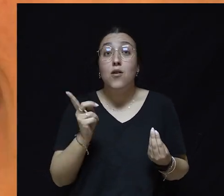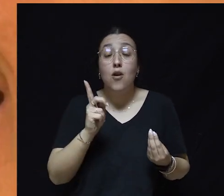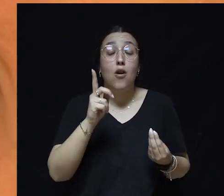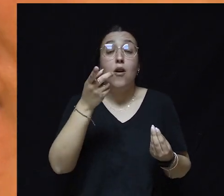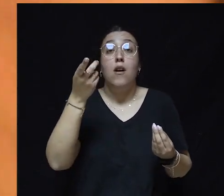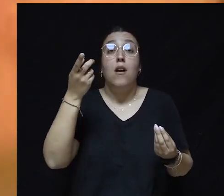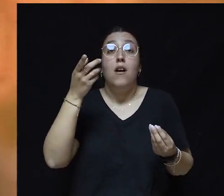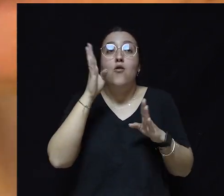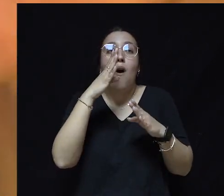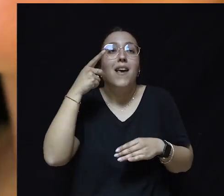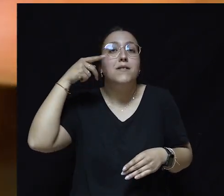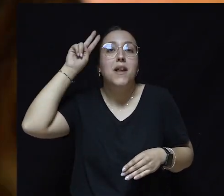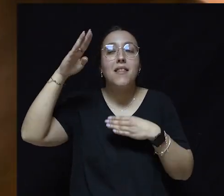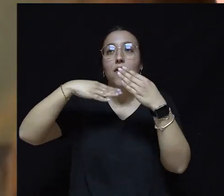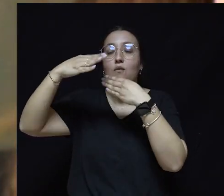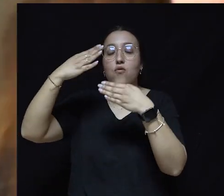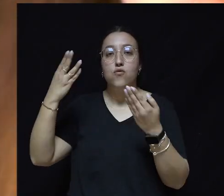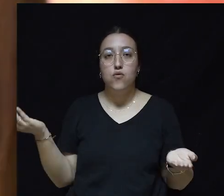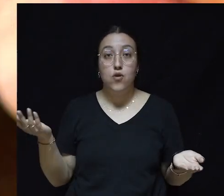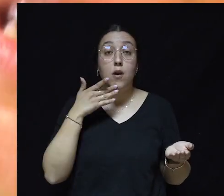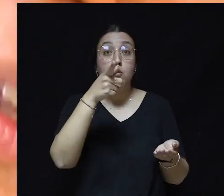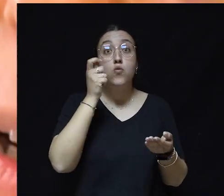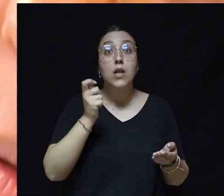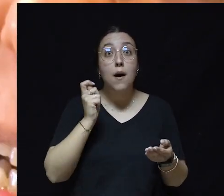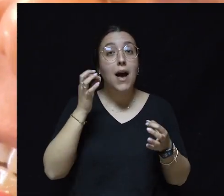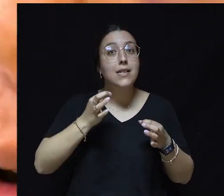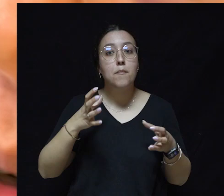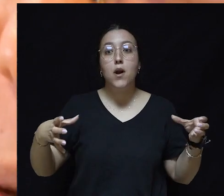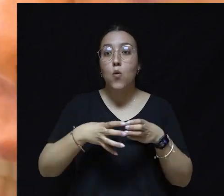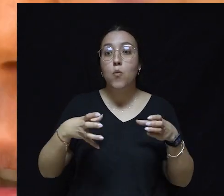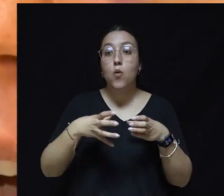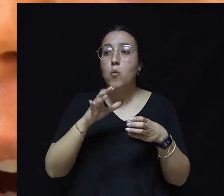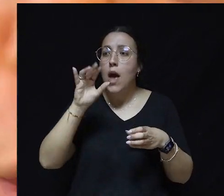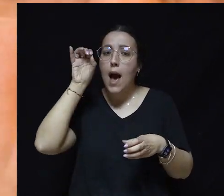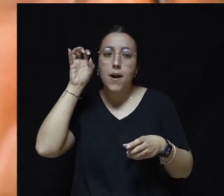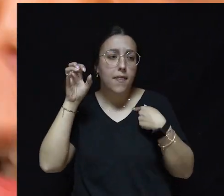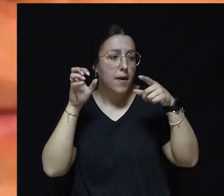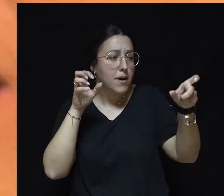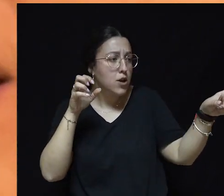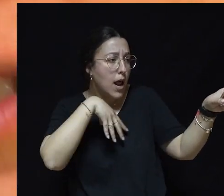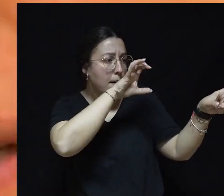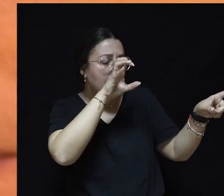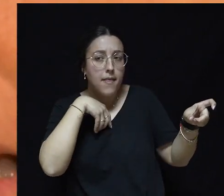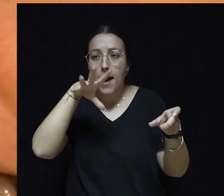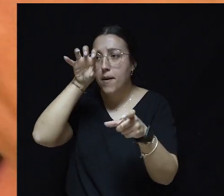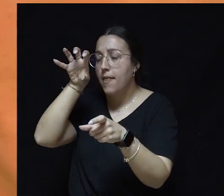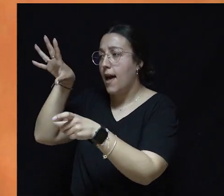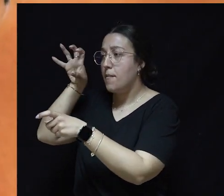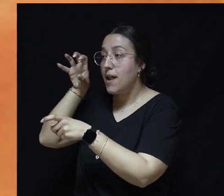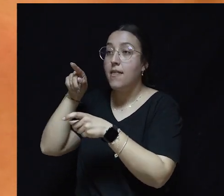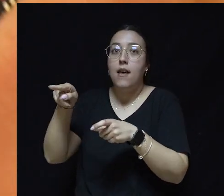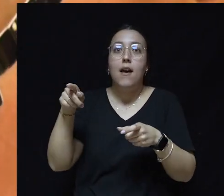con diversidad, como no lo has vivido en tu formación, también es más difícil vivir a ese alumno diverso como una posibilidad de formas de